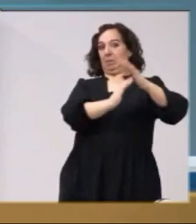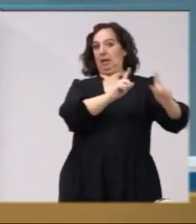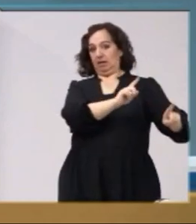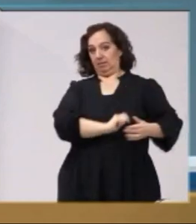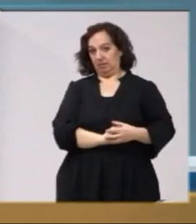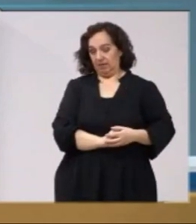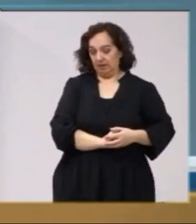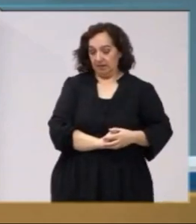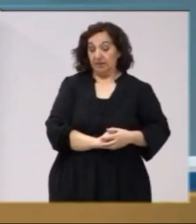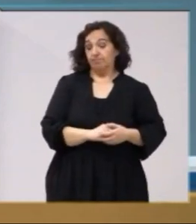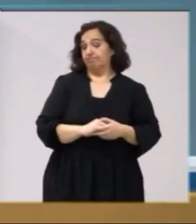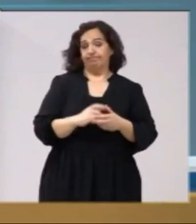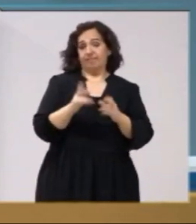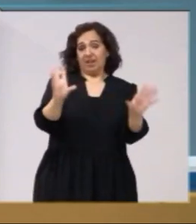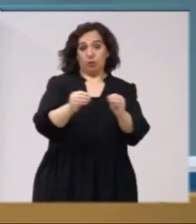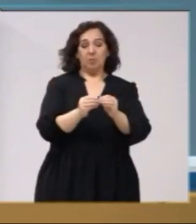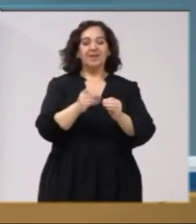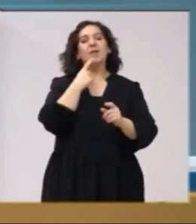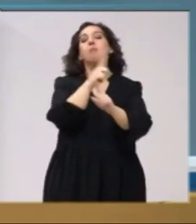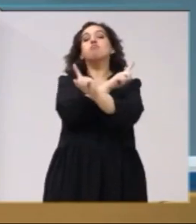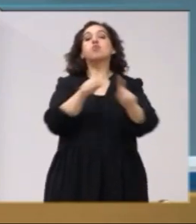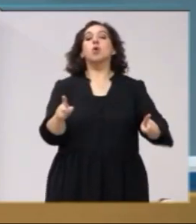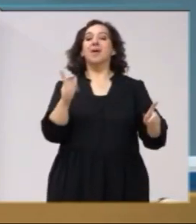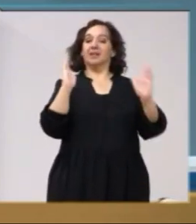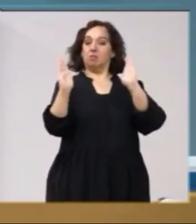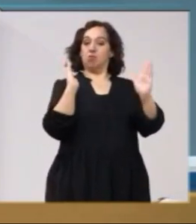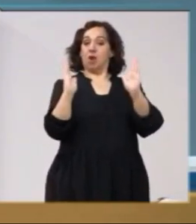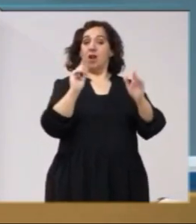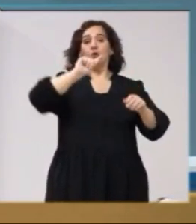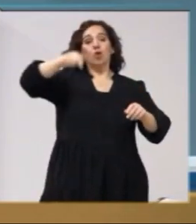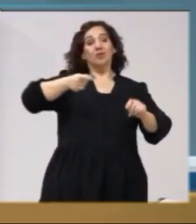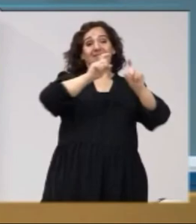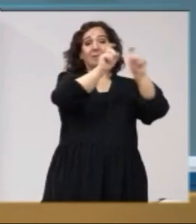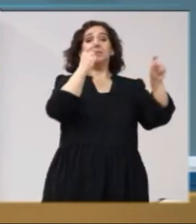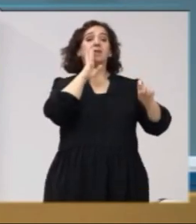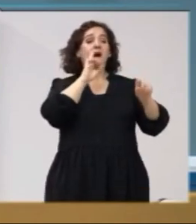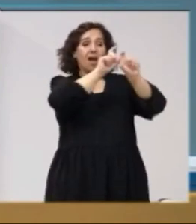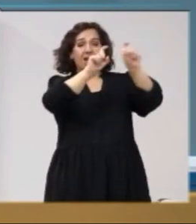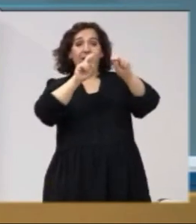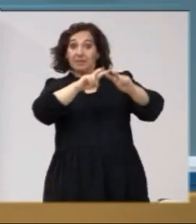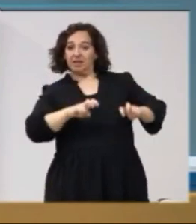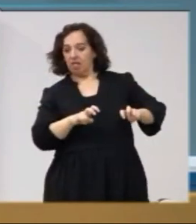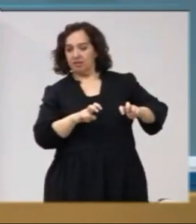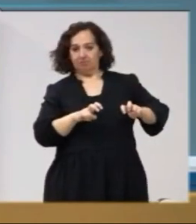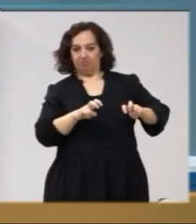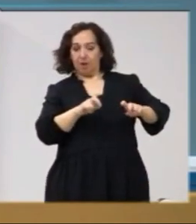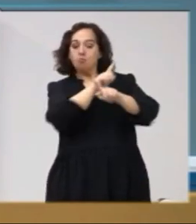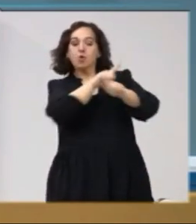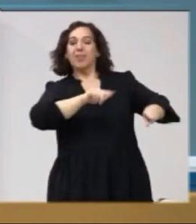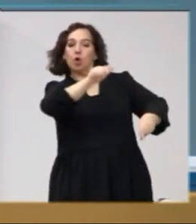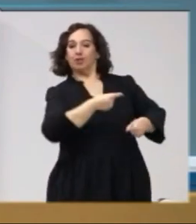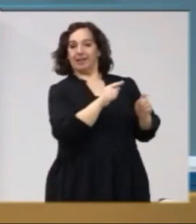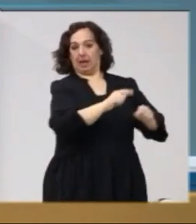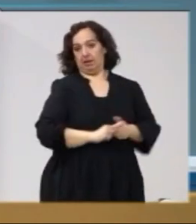definitiva, prohibición temporal de contratar con los investigados. Hablamos